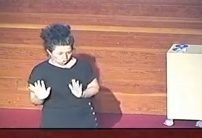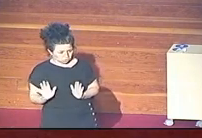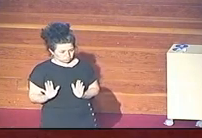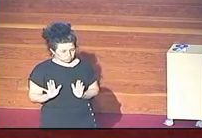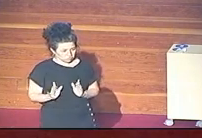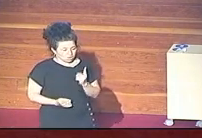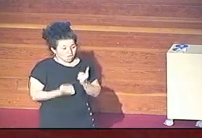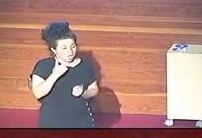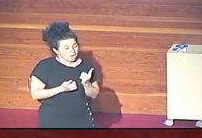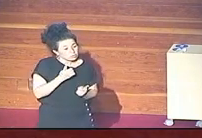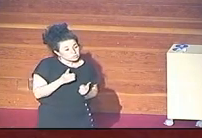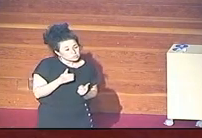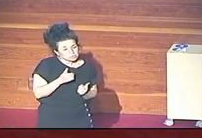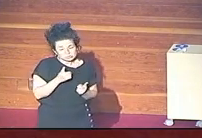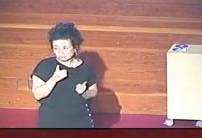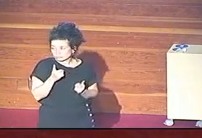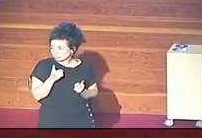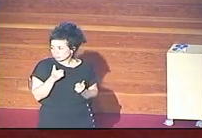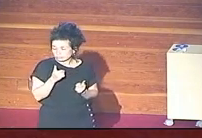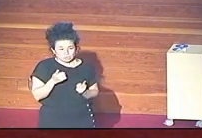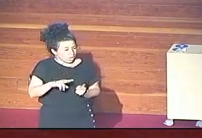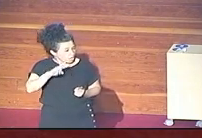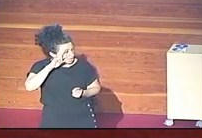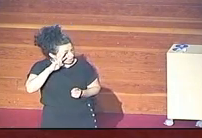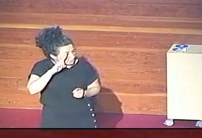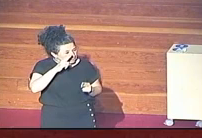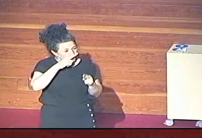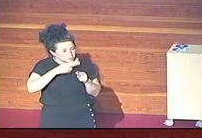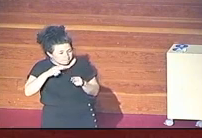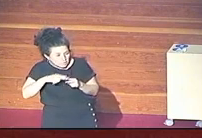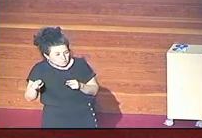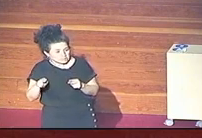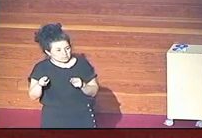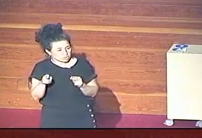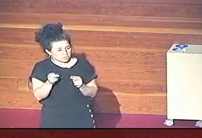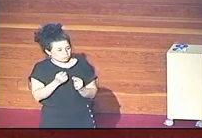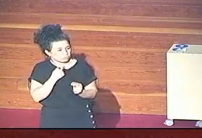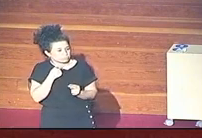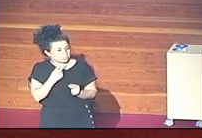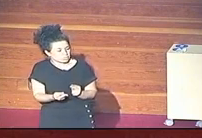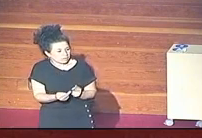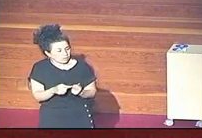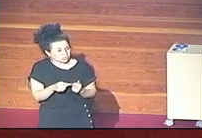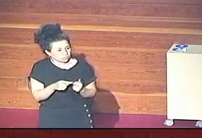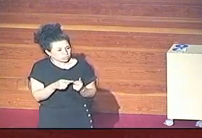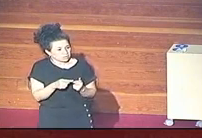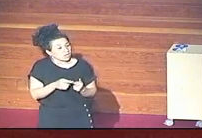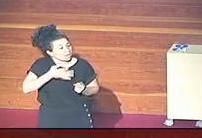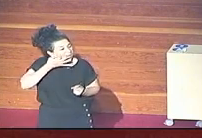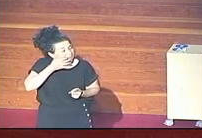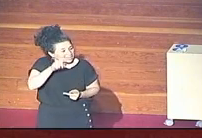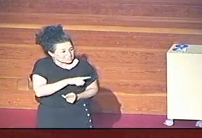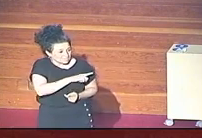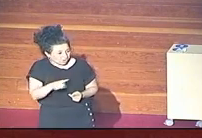determinados expertos políticos portavoces pues es cierto y hay que